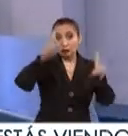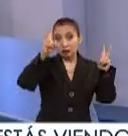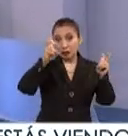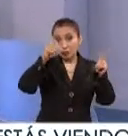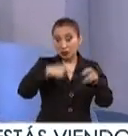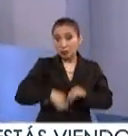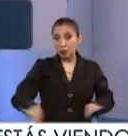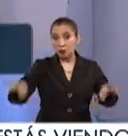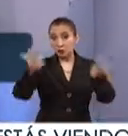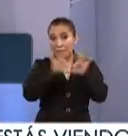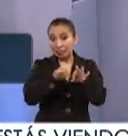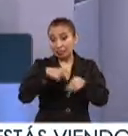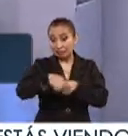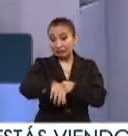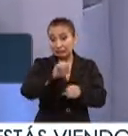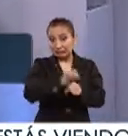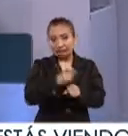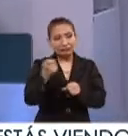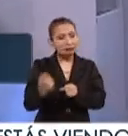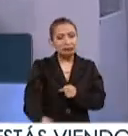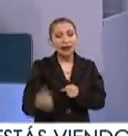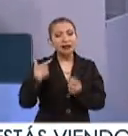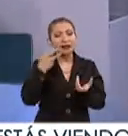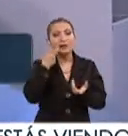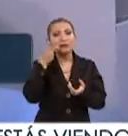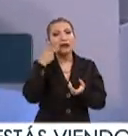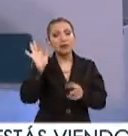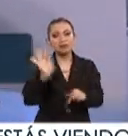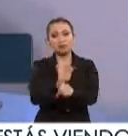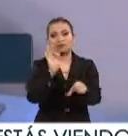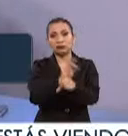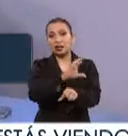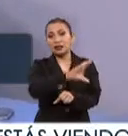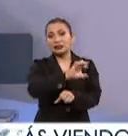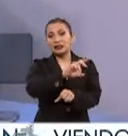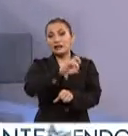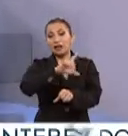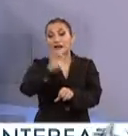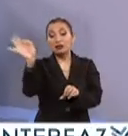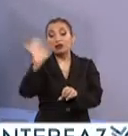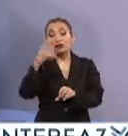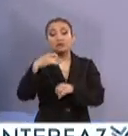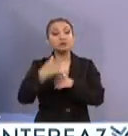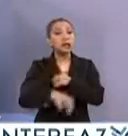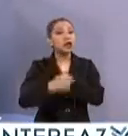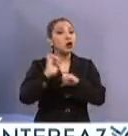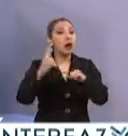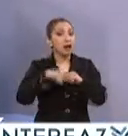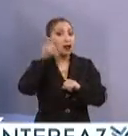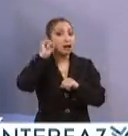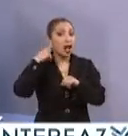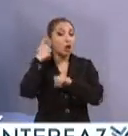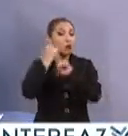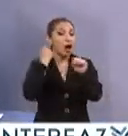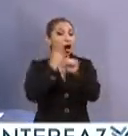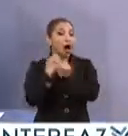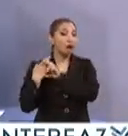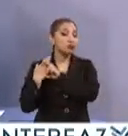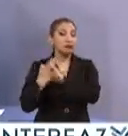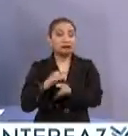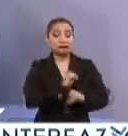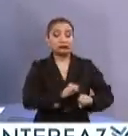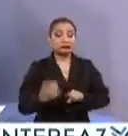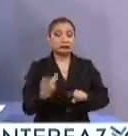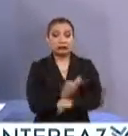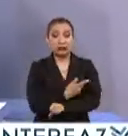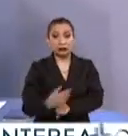mucho interés, sobre todo en lo que refiere a la protección civil ante posibles desastres naturales. Mañana se cumple un año del